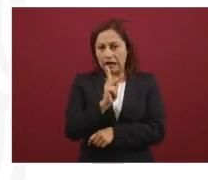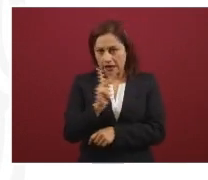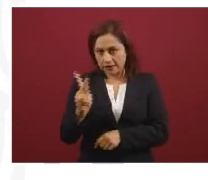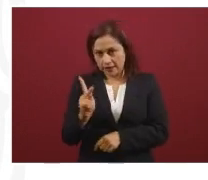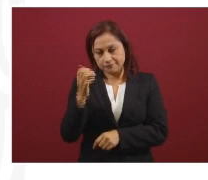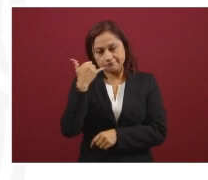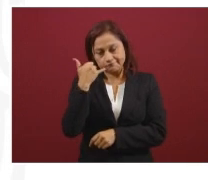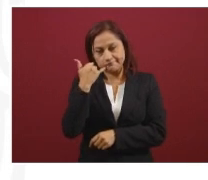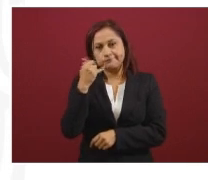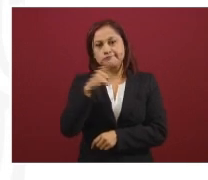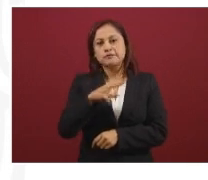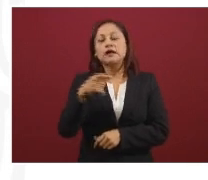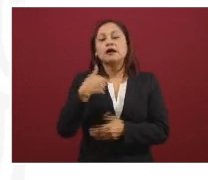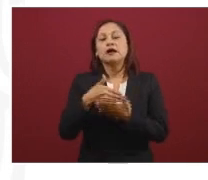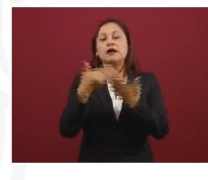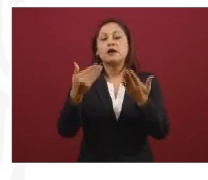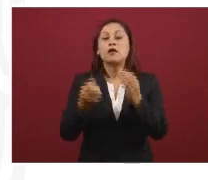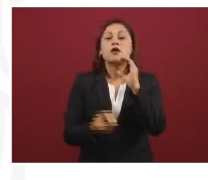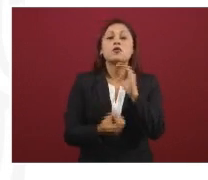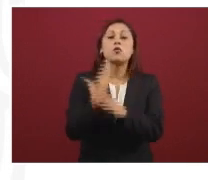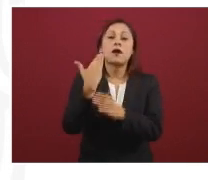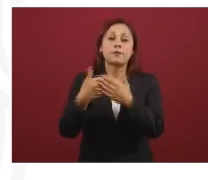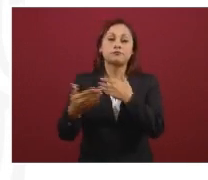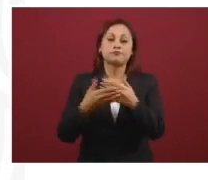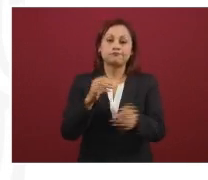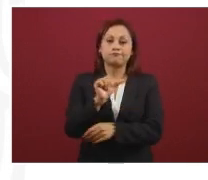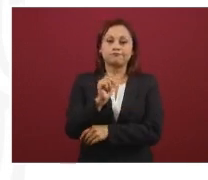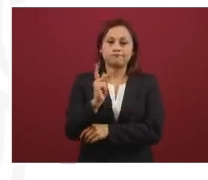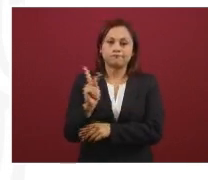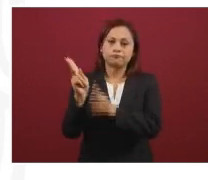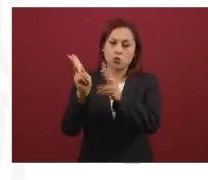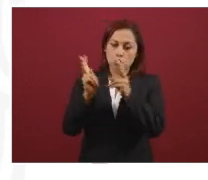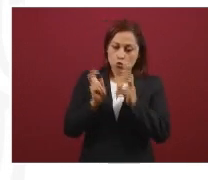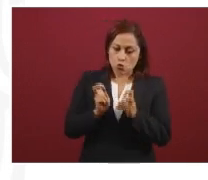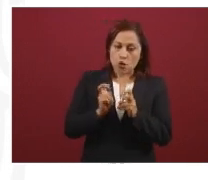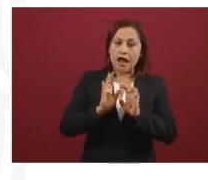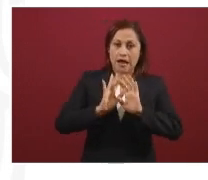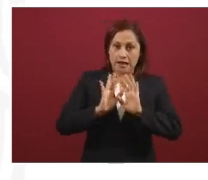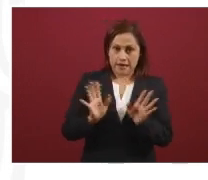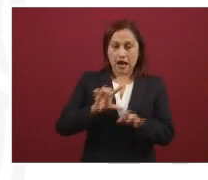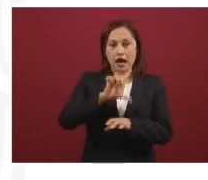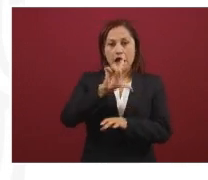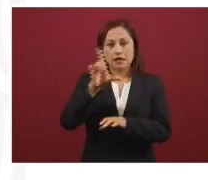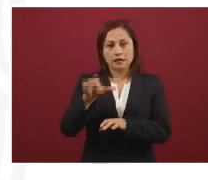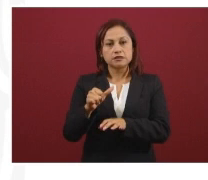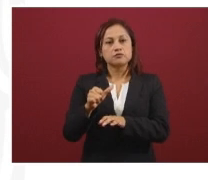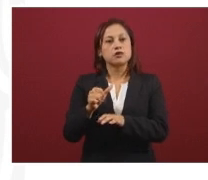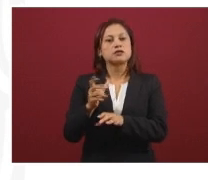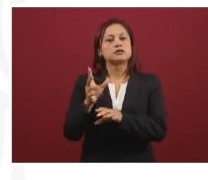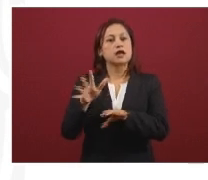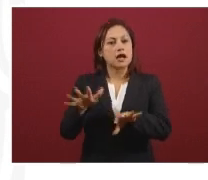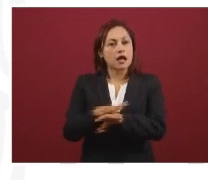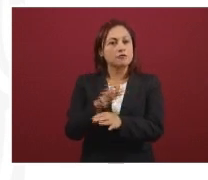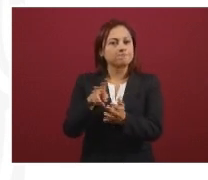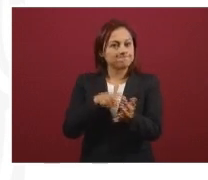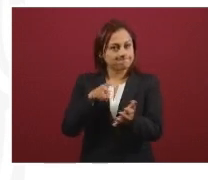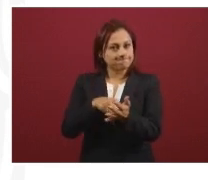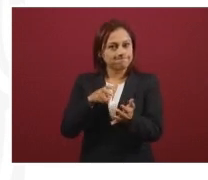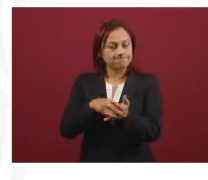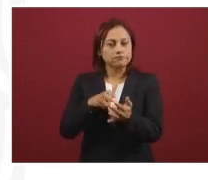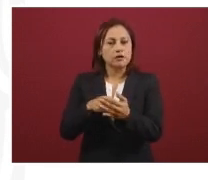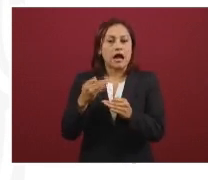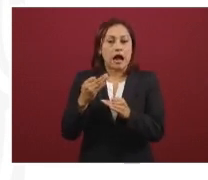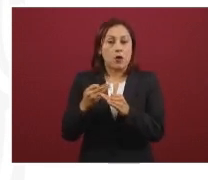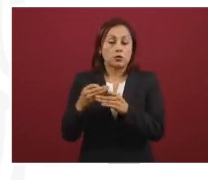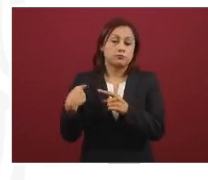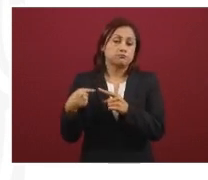las actualizaciones de la app. Una vez que la descargas, es importante hacer la actualización. Llevamos 9